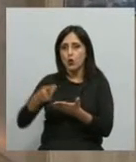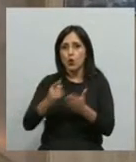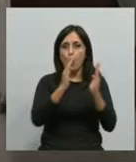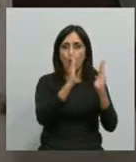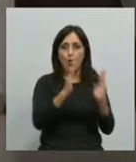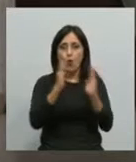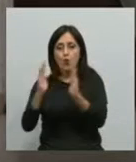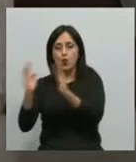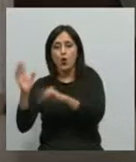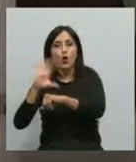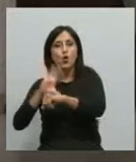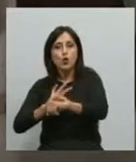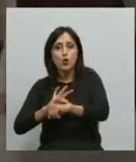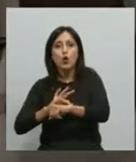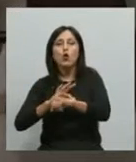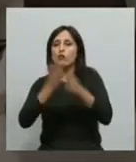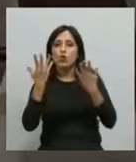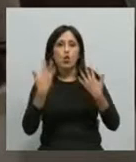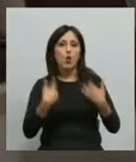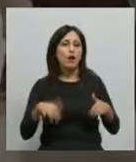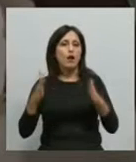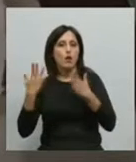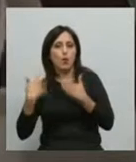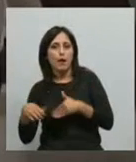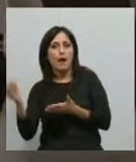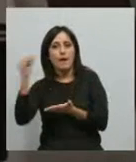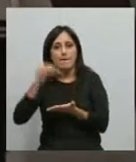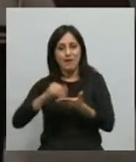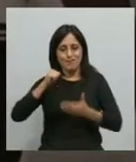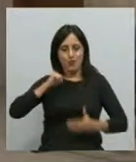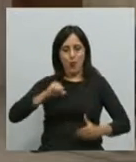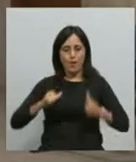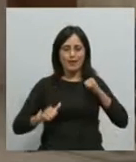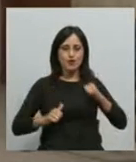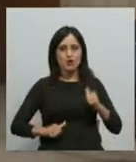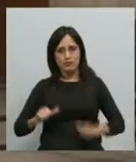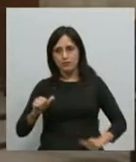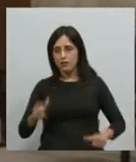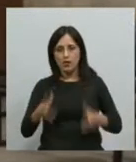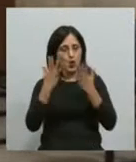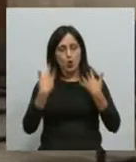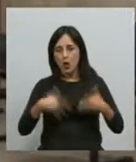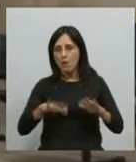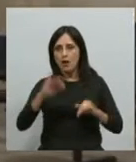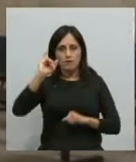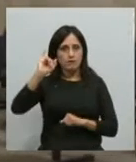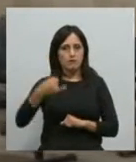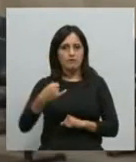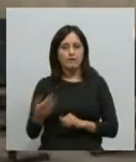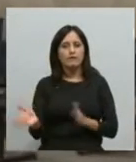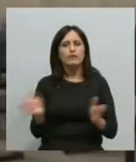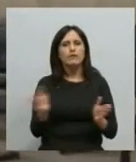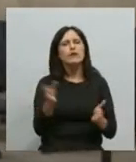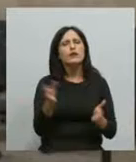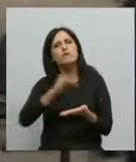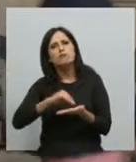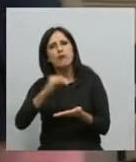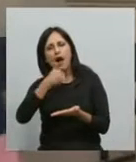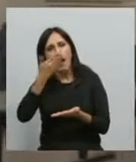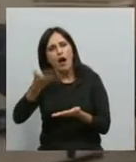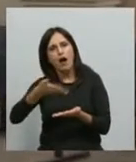atendiendo y lo importante no se suspendieron cirugías con todo lo que esto significa si así es convengamos que lo que más hizo sentir